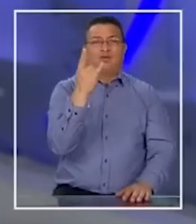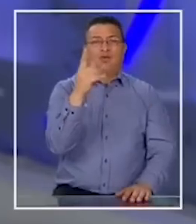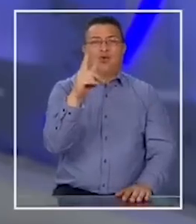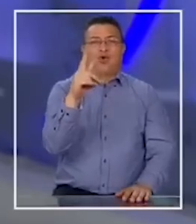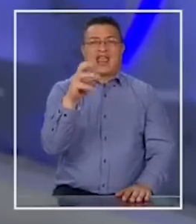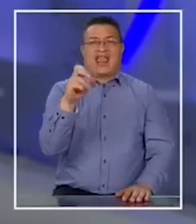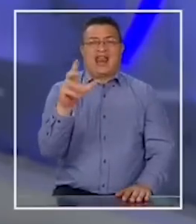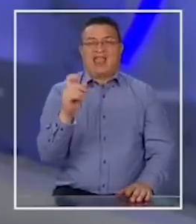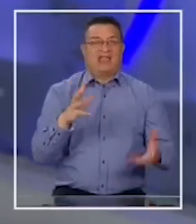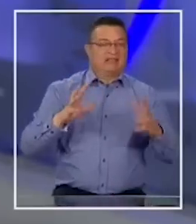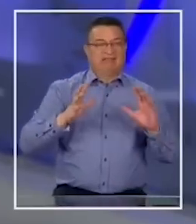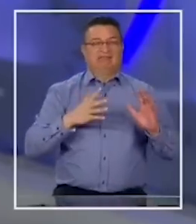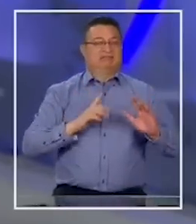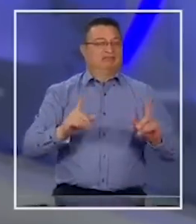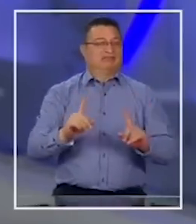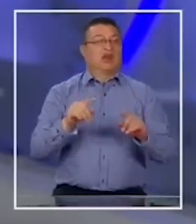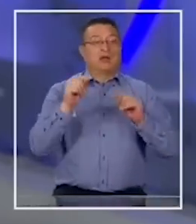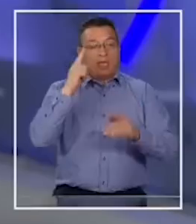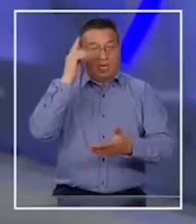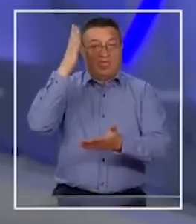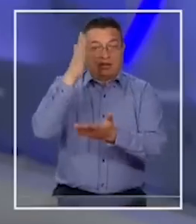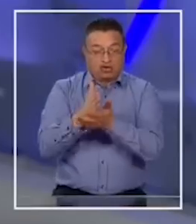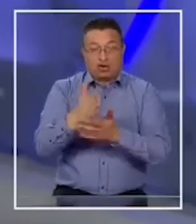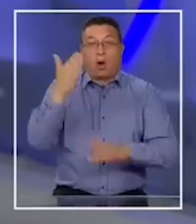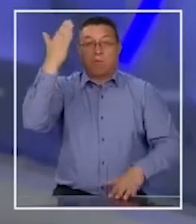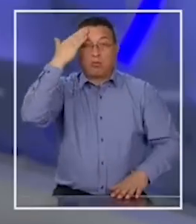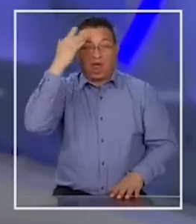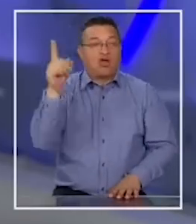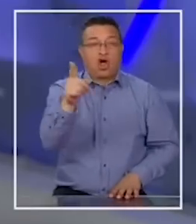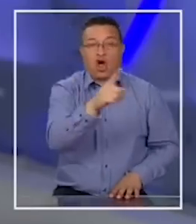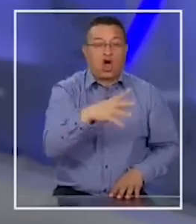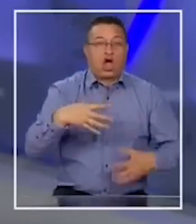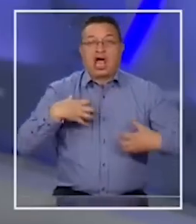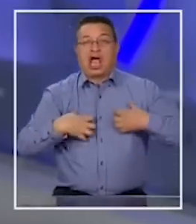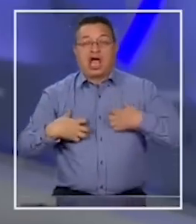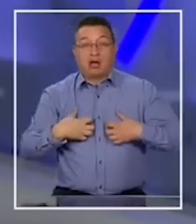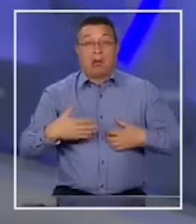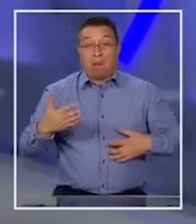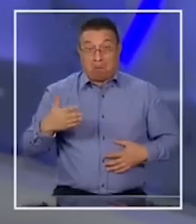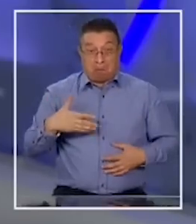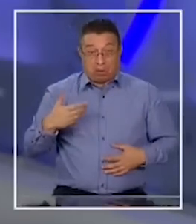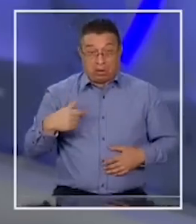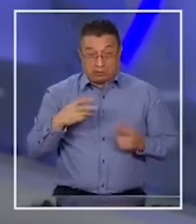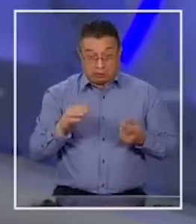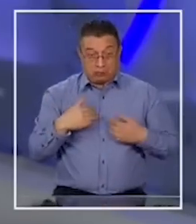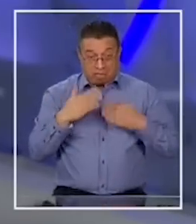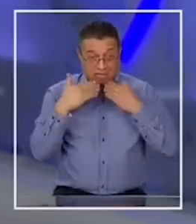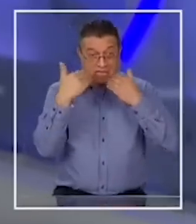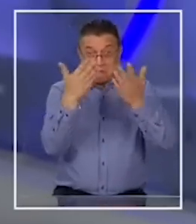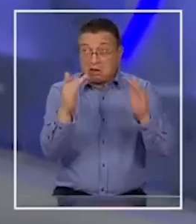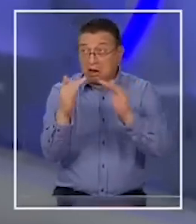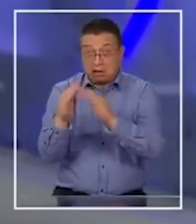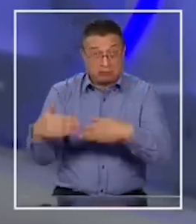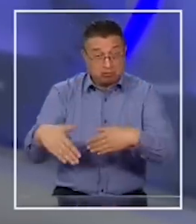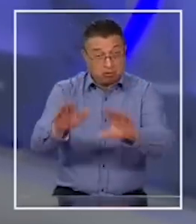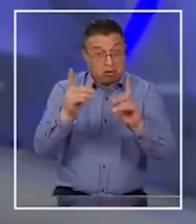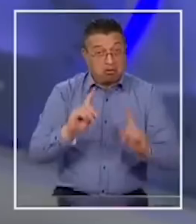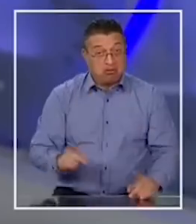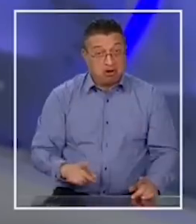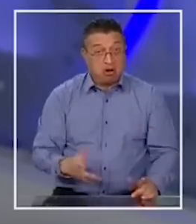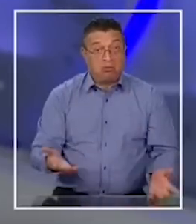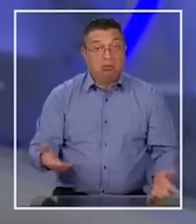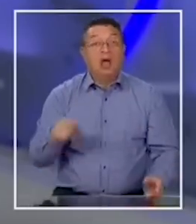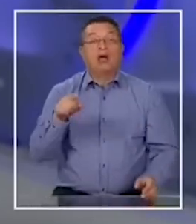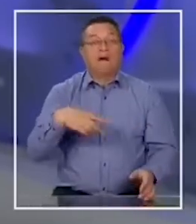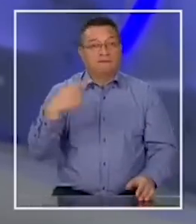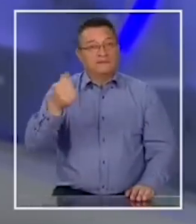incomoda tanto la incomoda que uno sean populares Sorry qué quieren que lo devuelva O sea si la gente Valora lo que